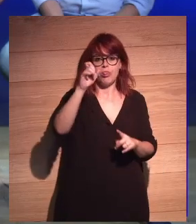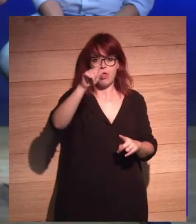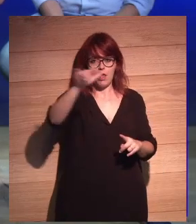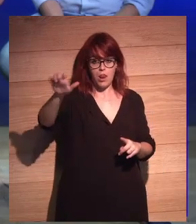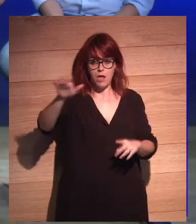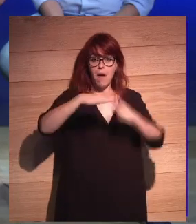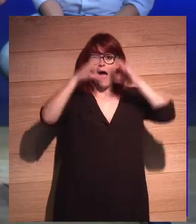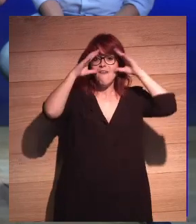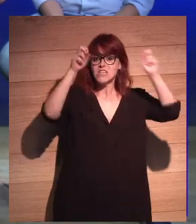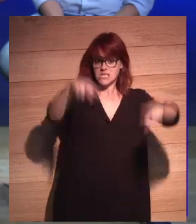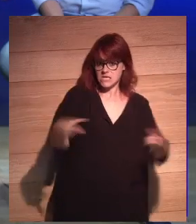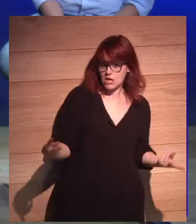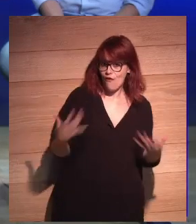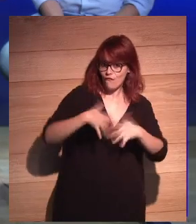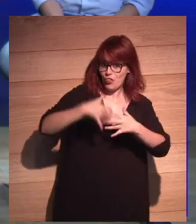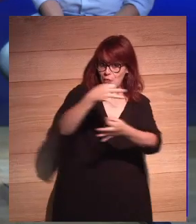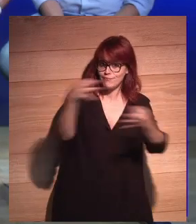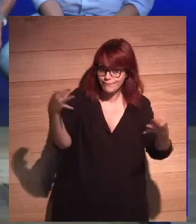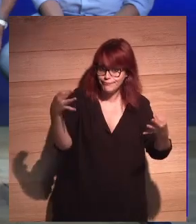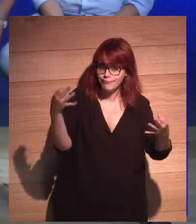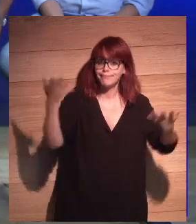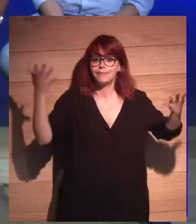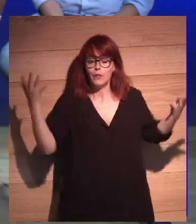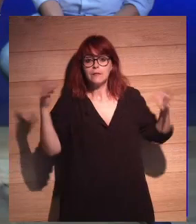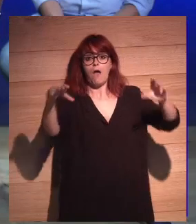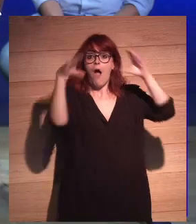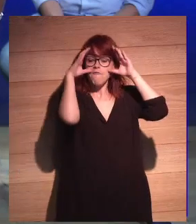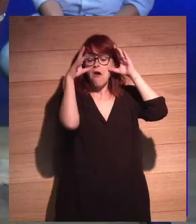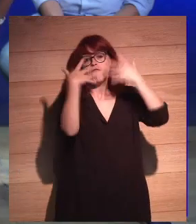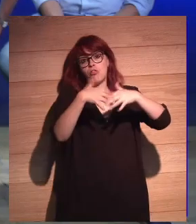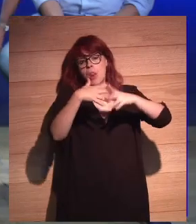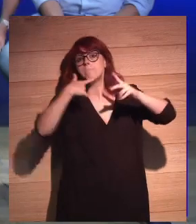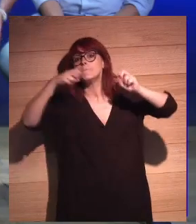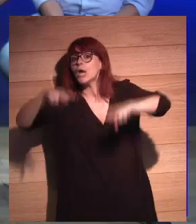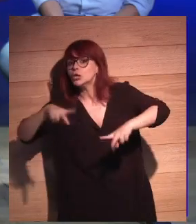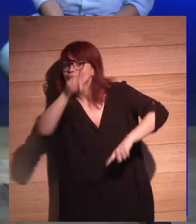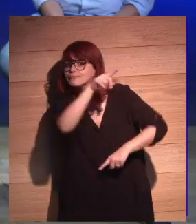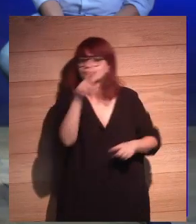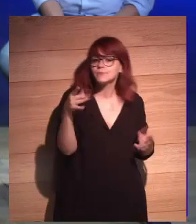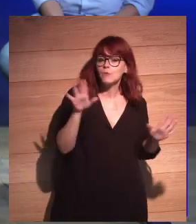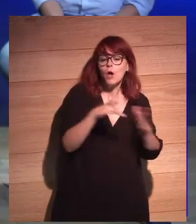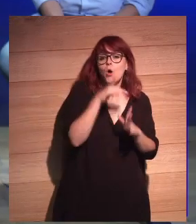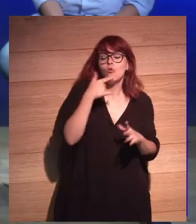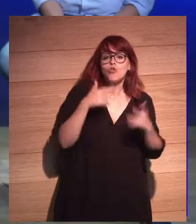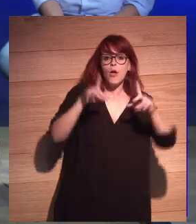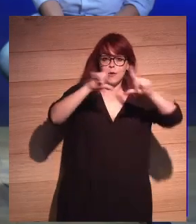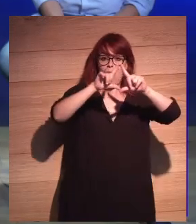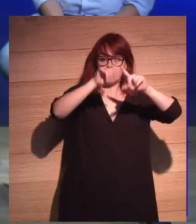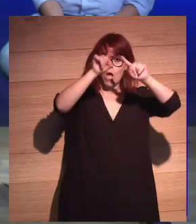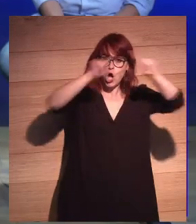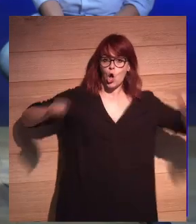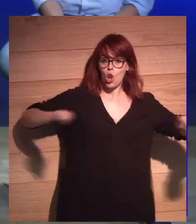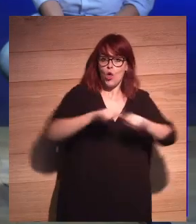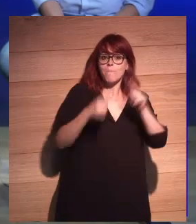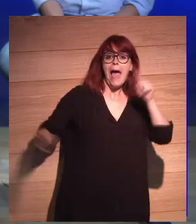sin gafas. No, absolutamente. Perfectamente. Y con gafas puede funcionar mucho peor, porque yo no llego arriba del cono porque no estoy